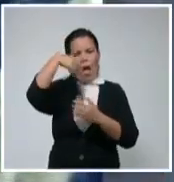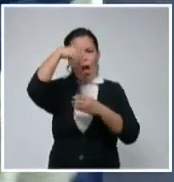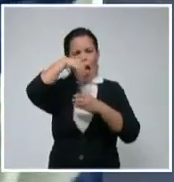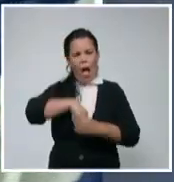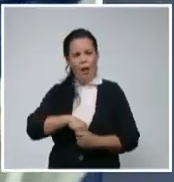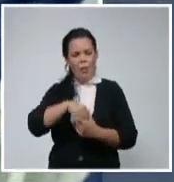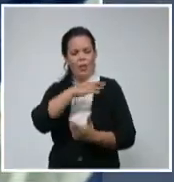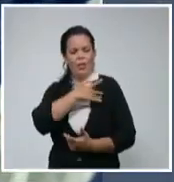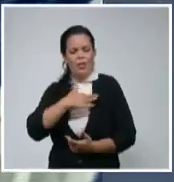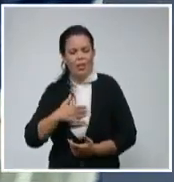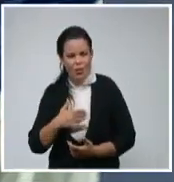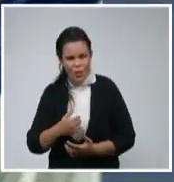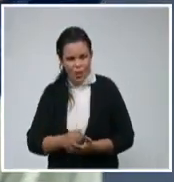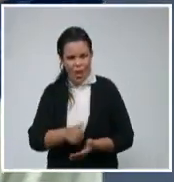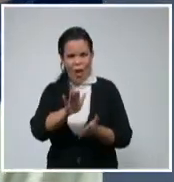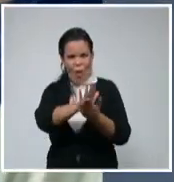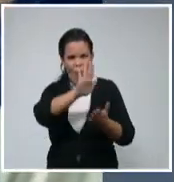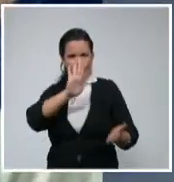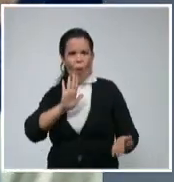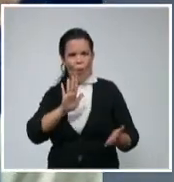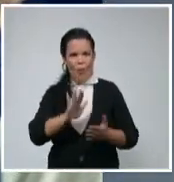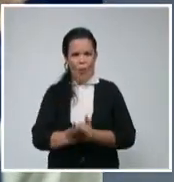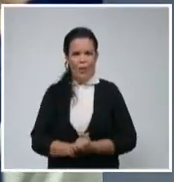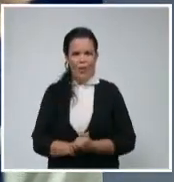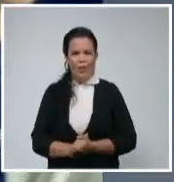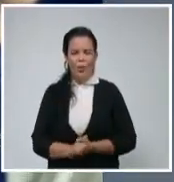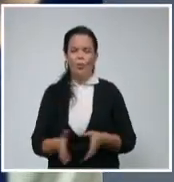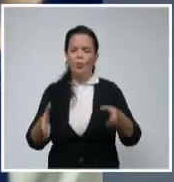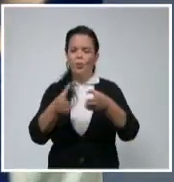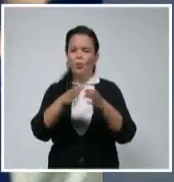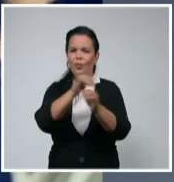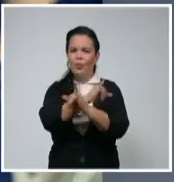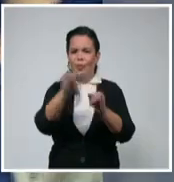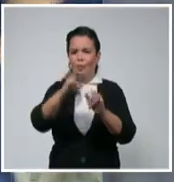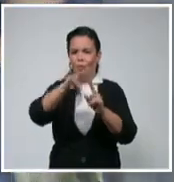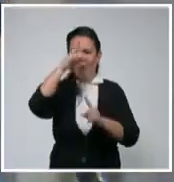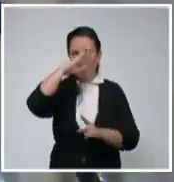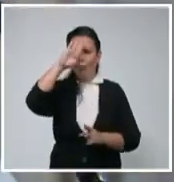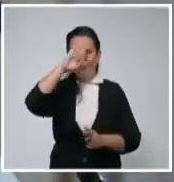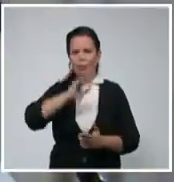audacia y compromiso con la verdad. Indira Román, Sistema Informativo de la Televisión Cubana.